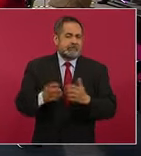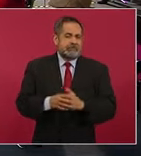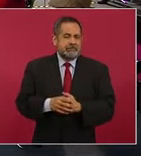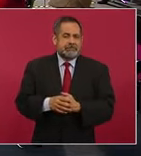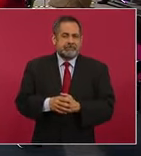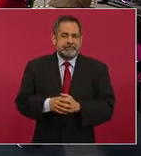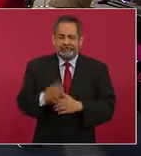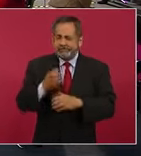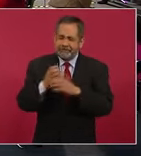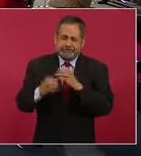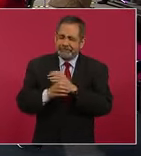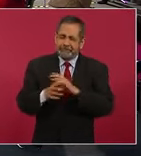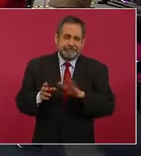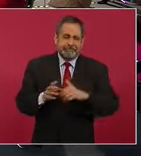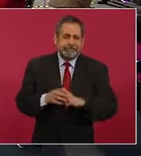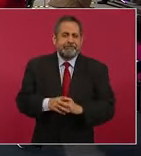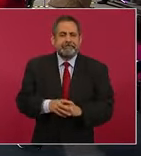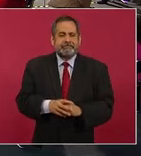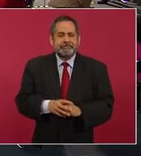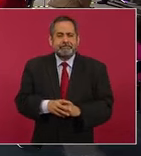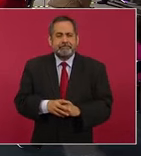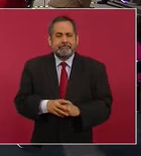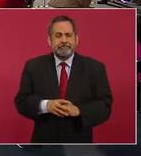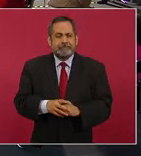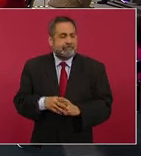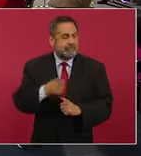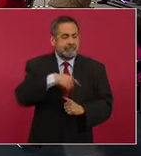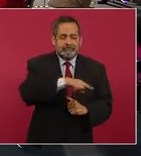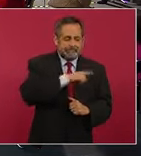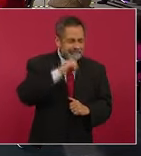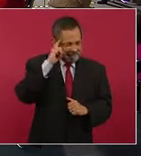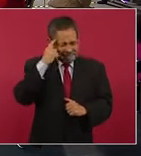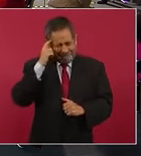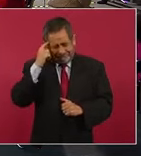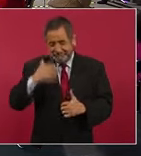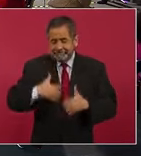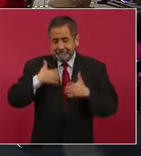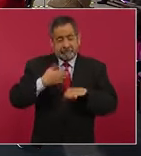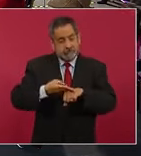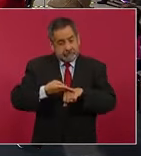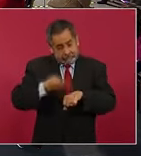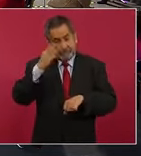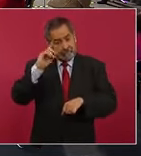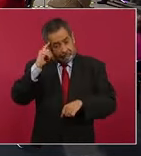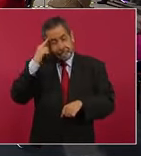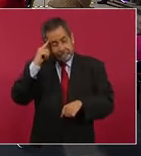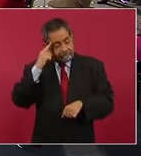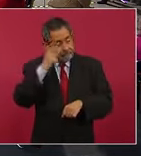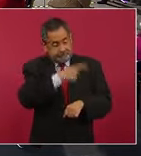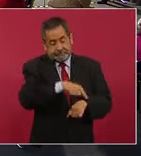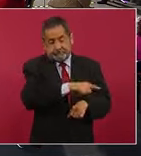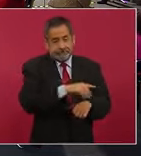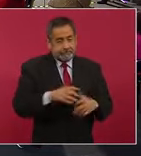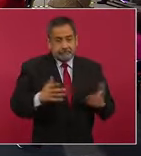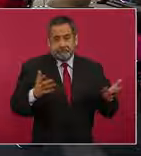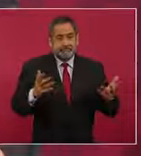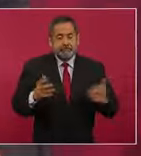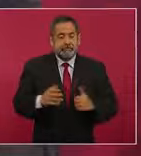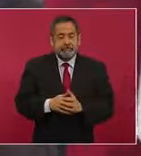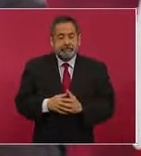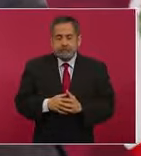muchas cosas, y es el enojo, todo es que están muy enojados, porque pues